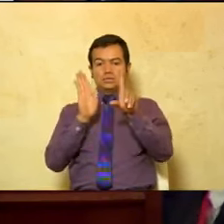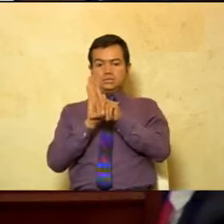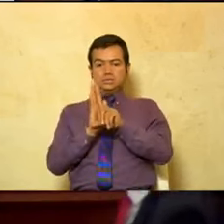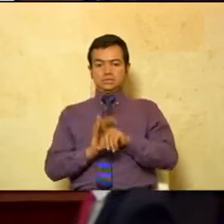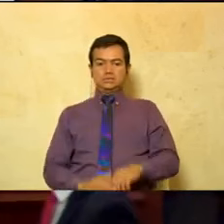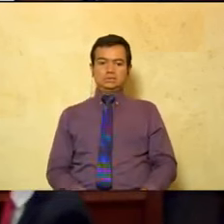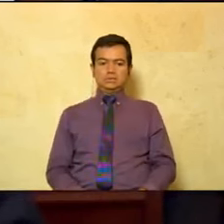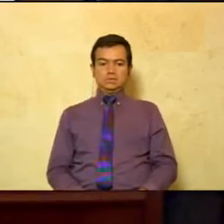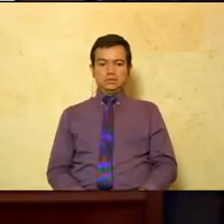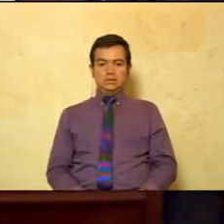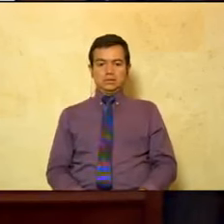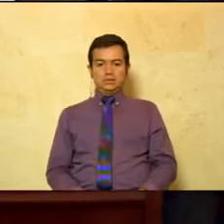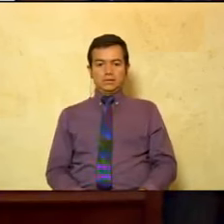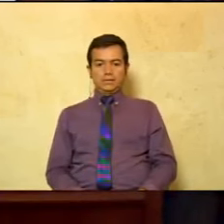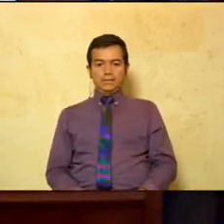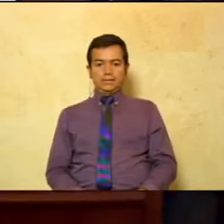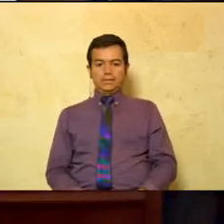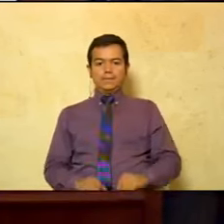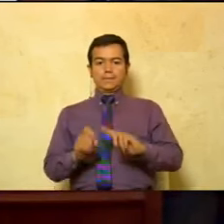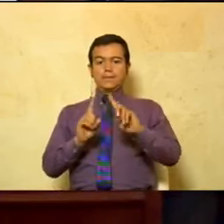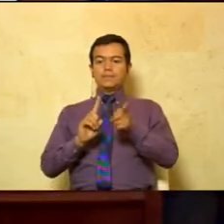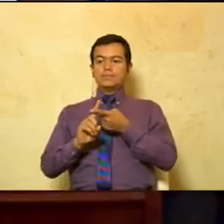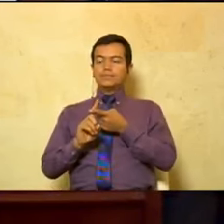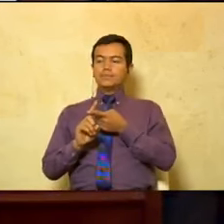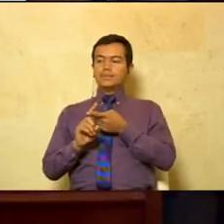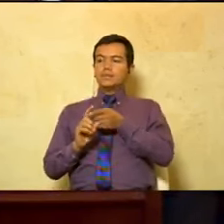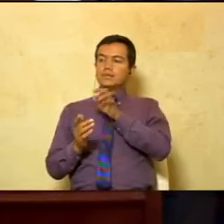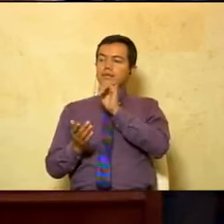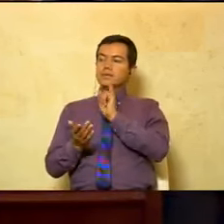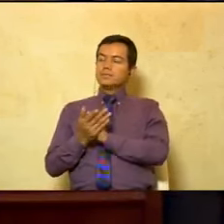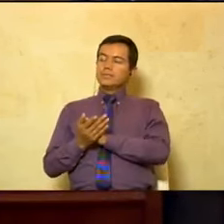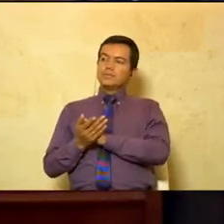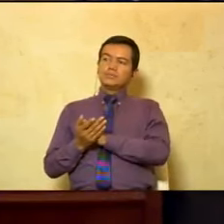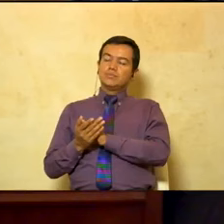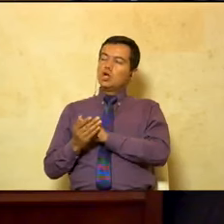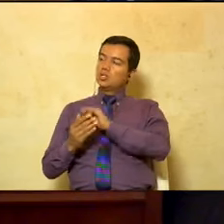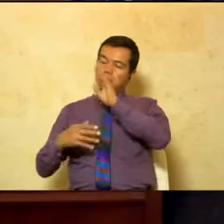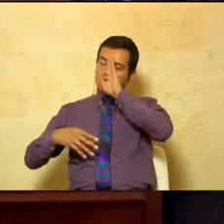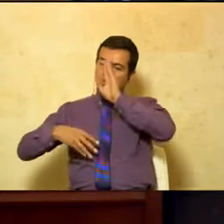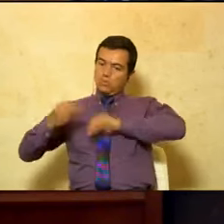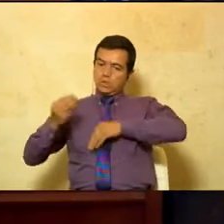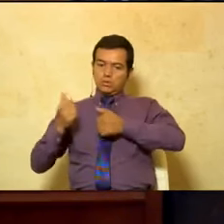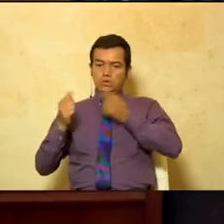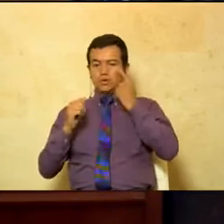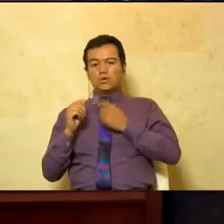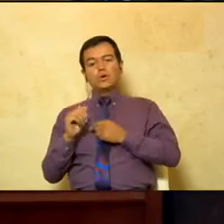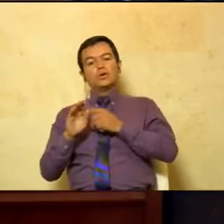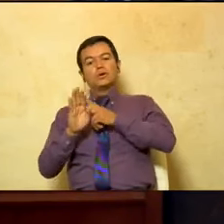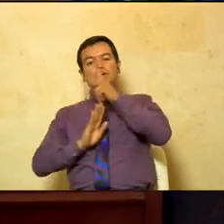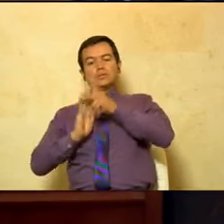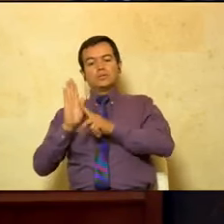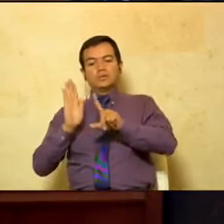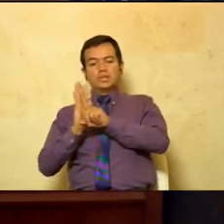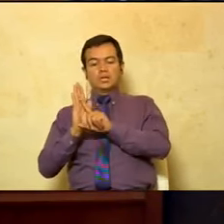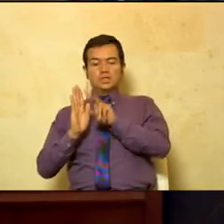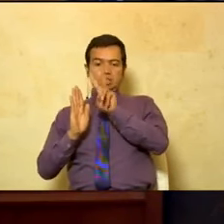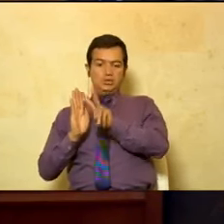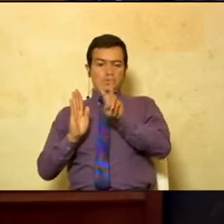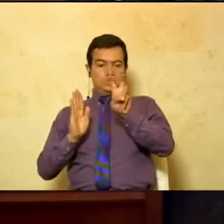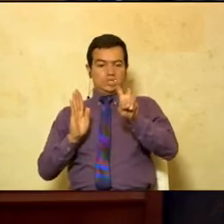legislativos informe de objeciones presidenciales proyecto de ley número 277